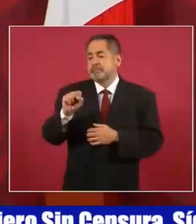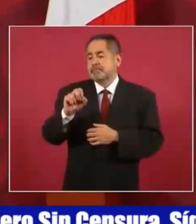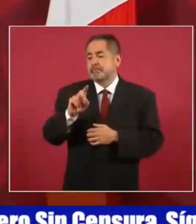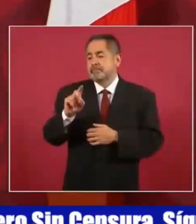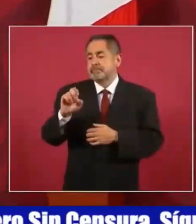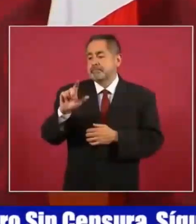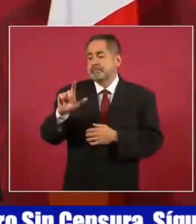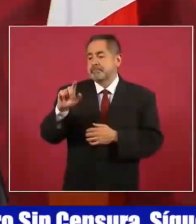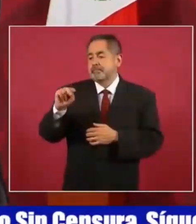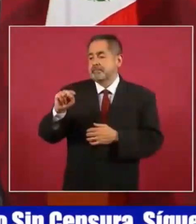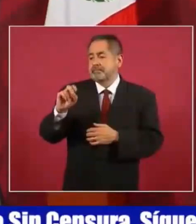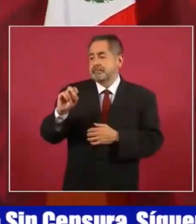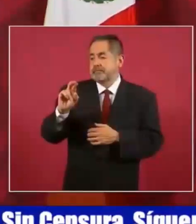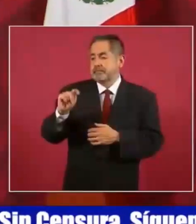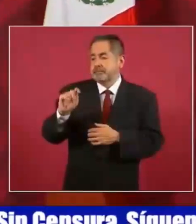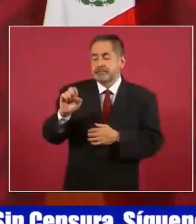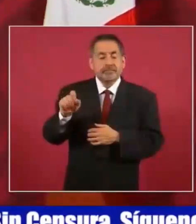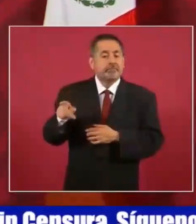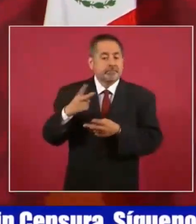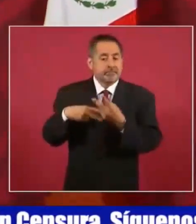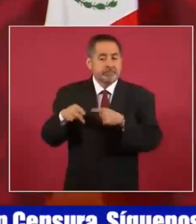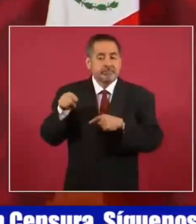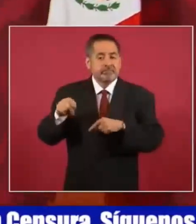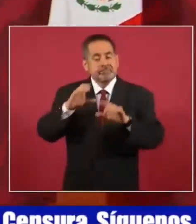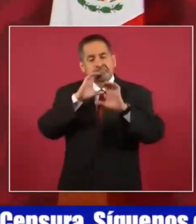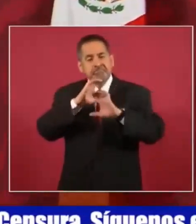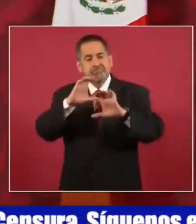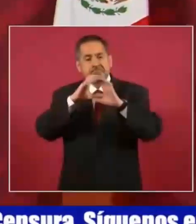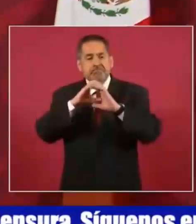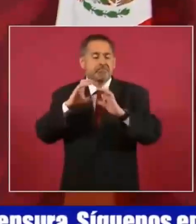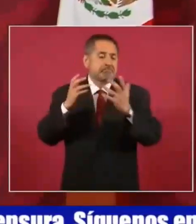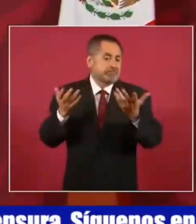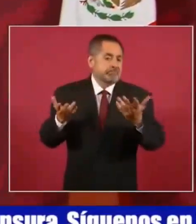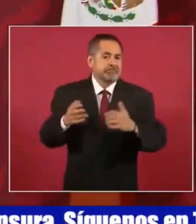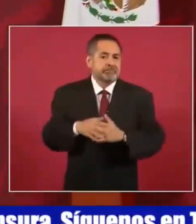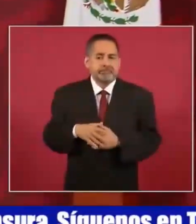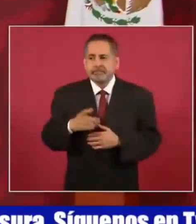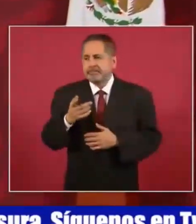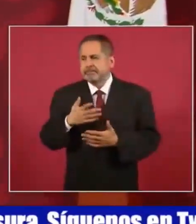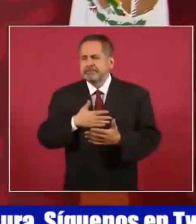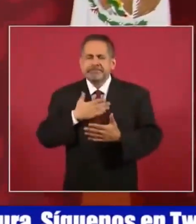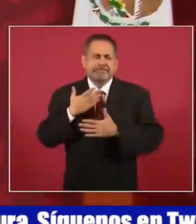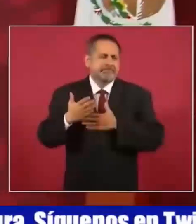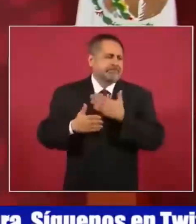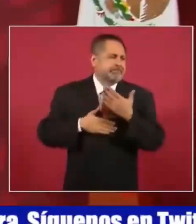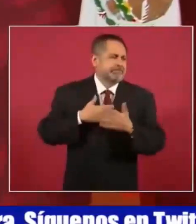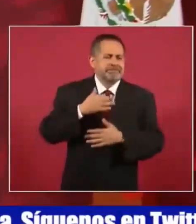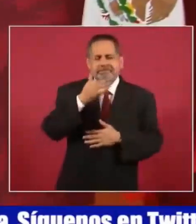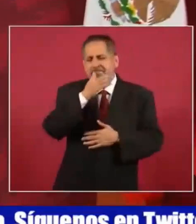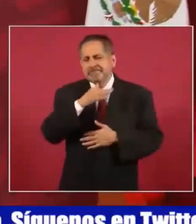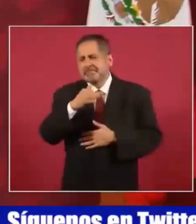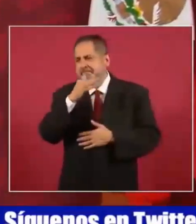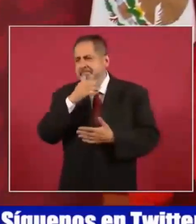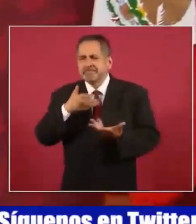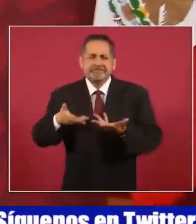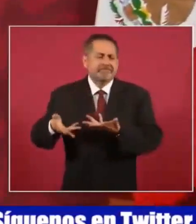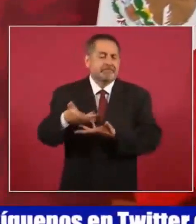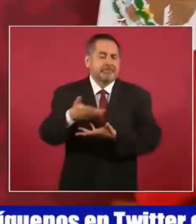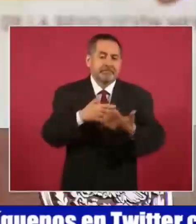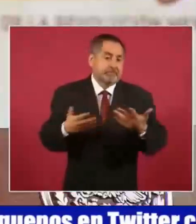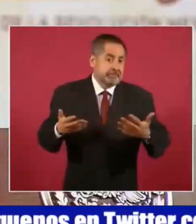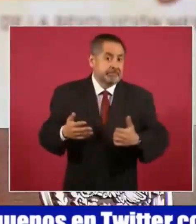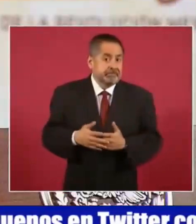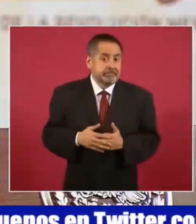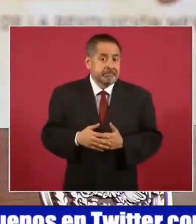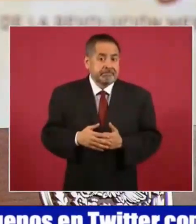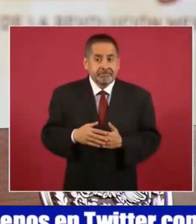como otros sujetos que no tenían la más mínima idea de cómo llevar a cabo las tareas de seguridad nacional